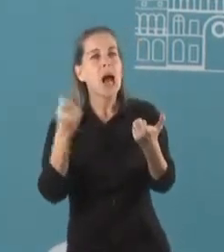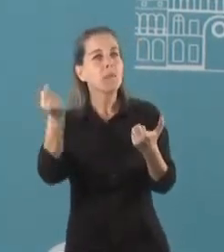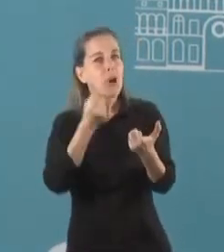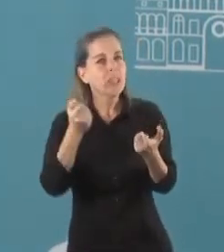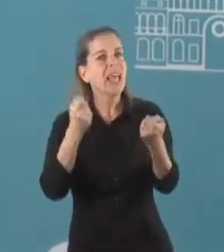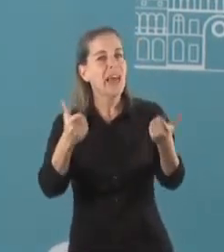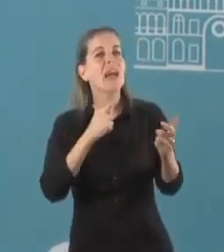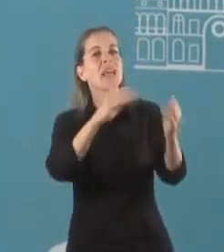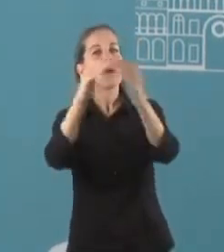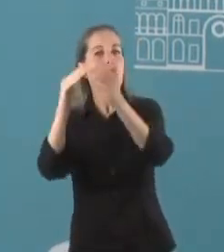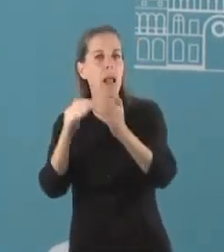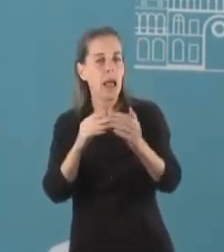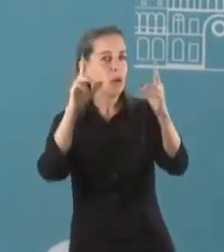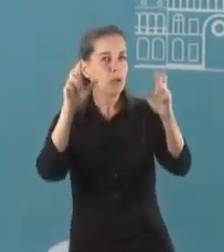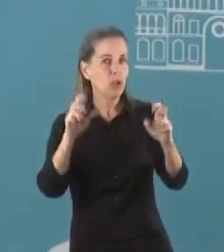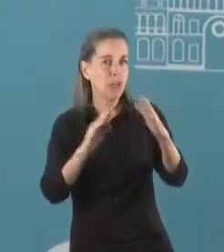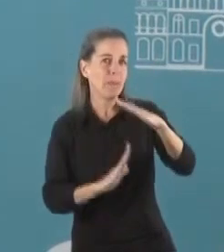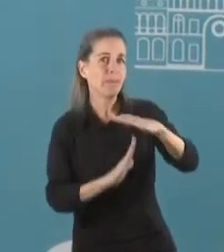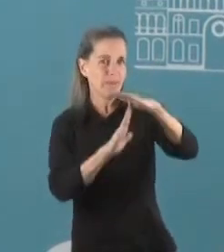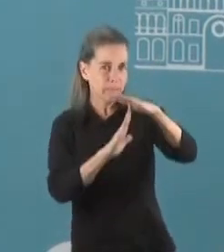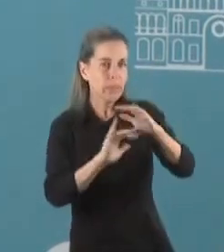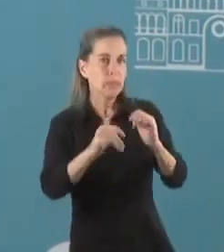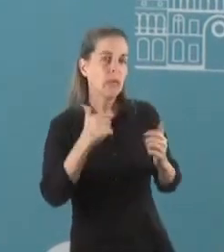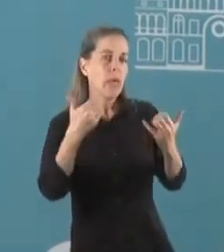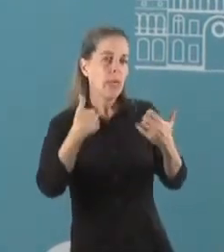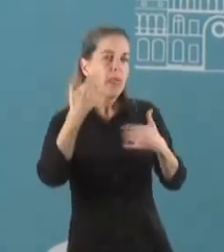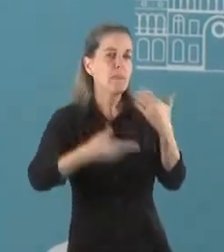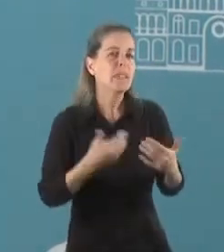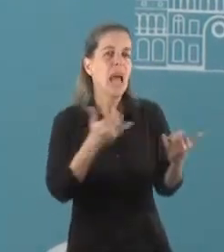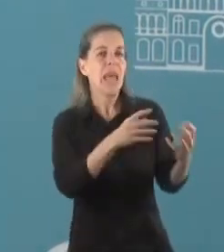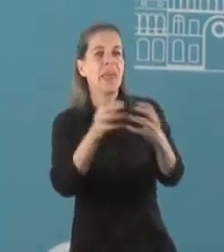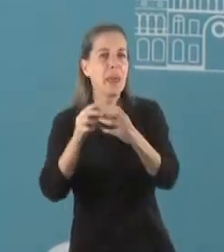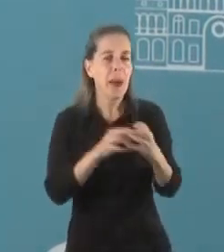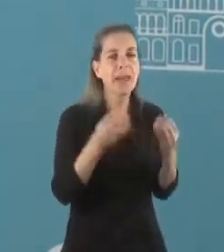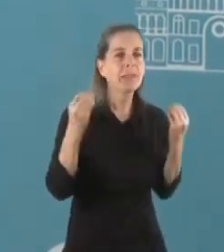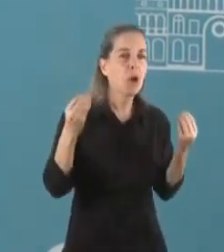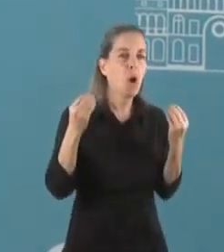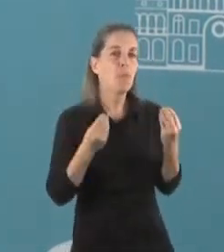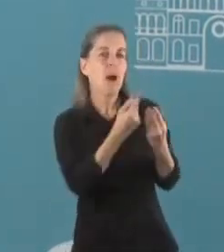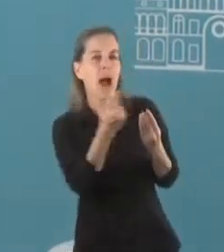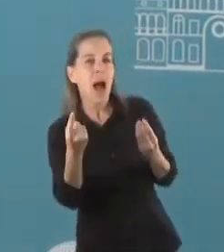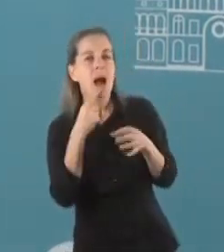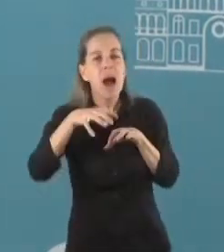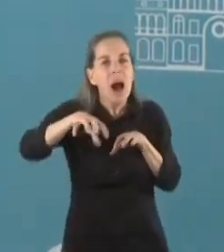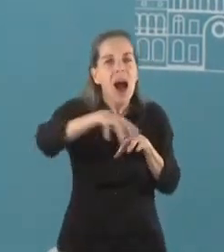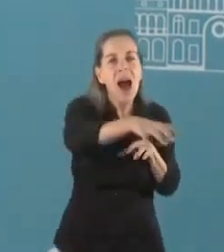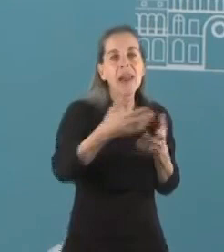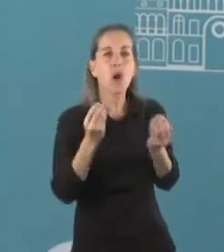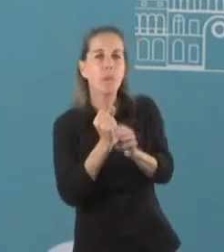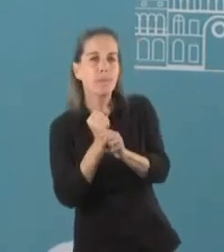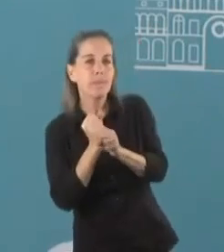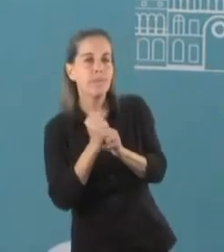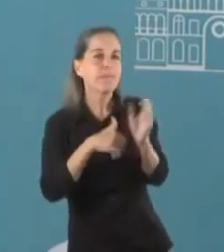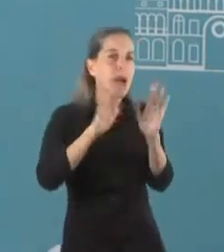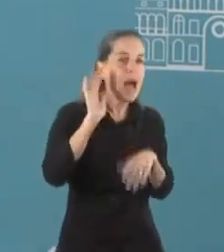estos ejes centrales hemos tenido después debates sobre cuál era la manera de llevarlo adelante o en qué área había que profundizar más